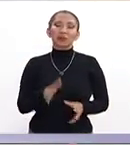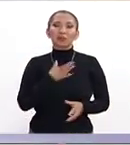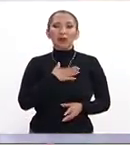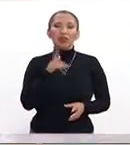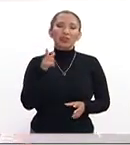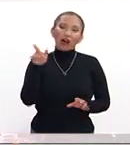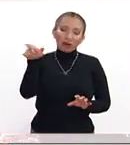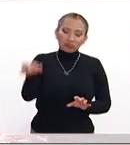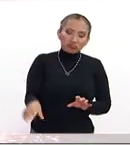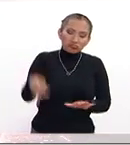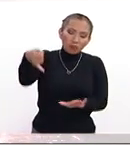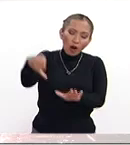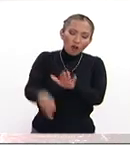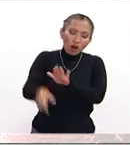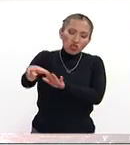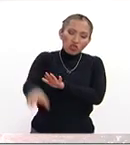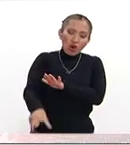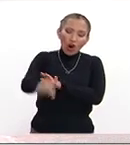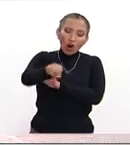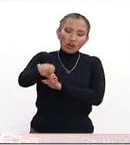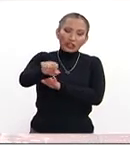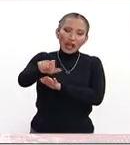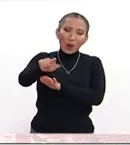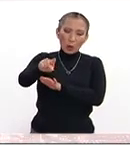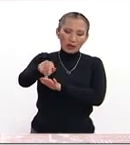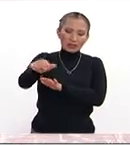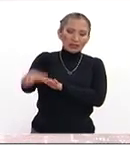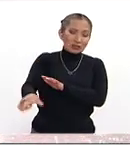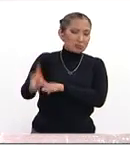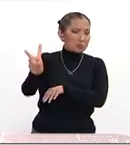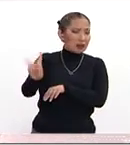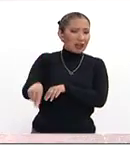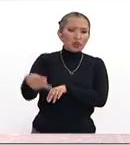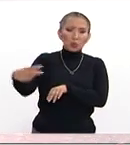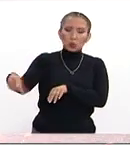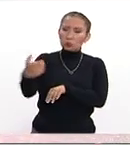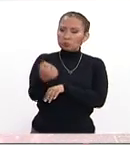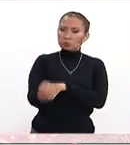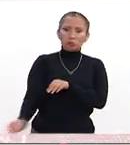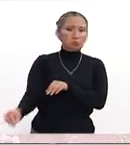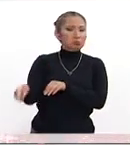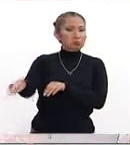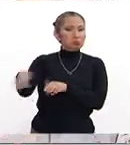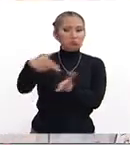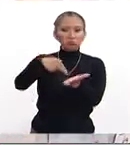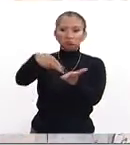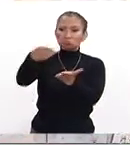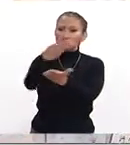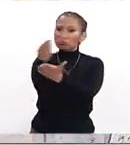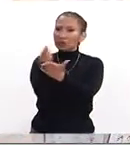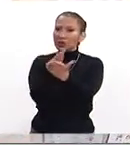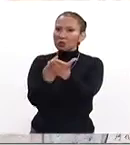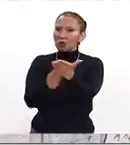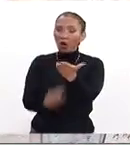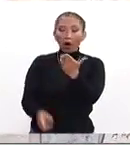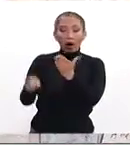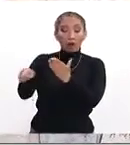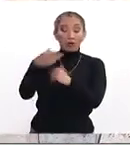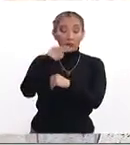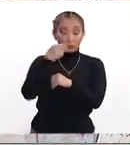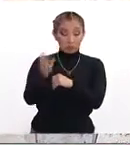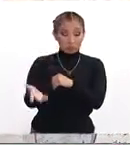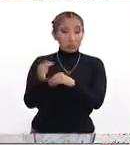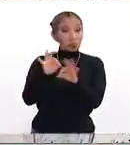la esencia de José Luis Cuevas, y no es un misterio decirlo, pues es obviamente su capacidad como dibujante. Fue uno de los